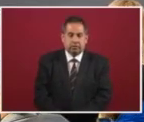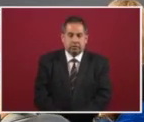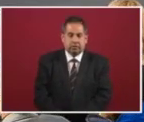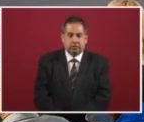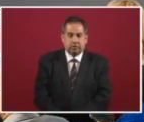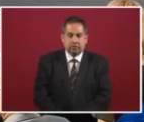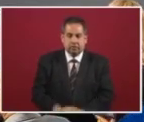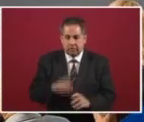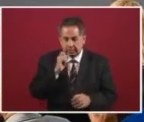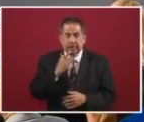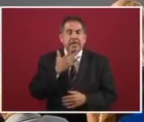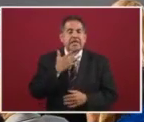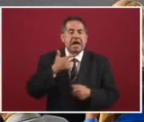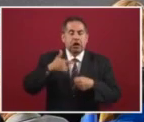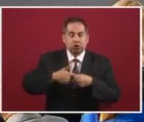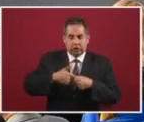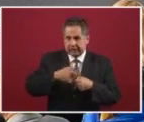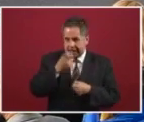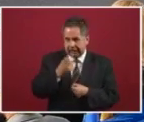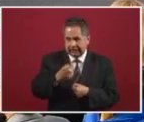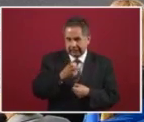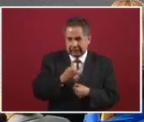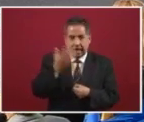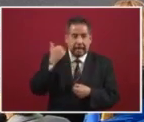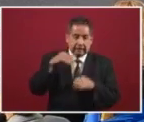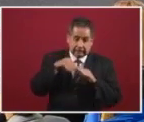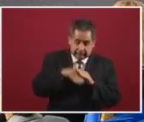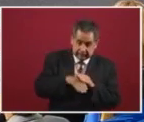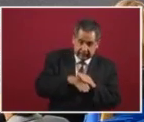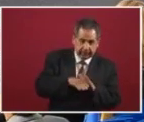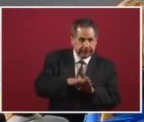Sí, este es gasolina, exactamente.